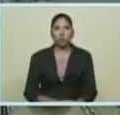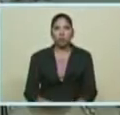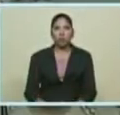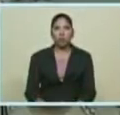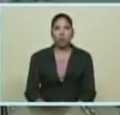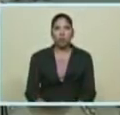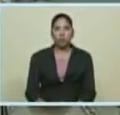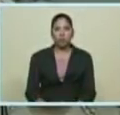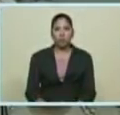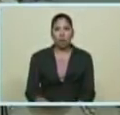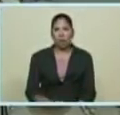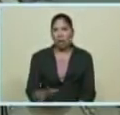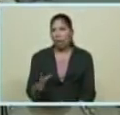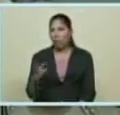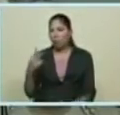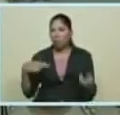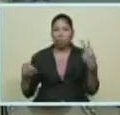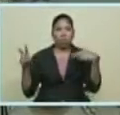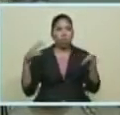sin bajar la guardia,